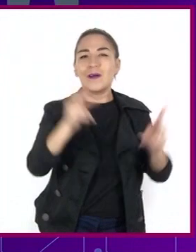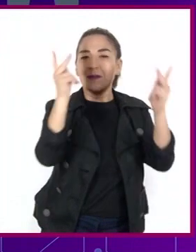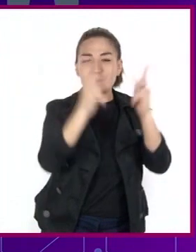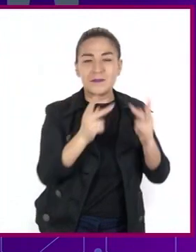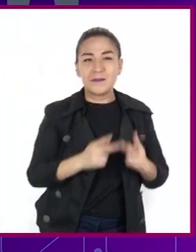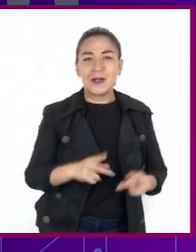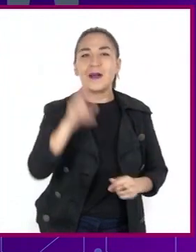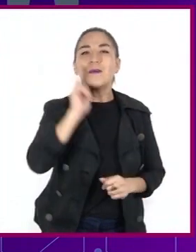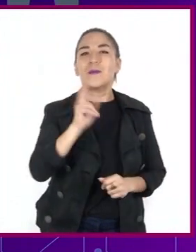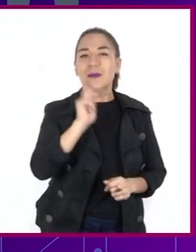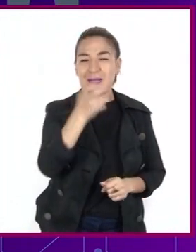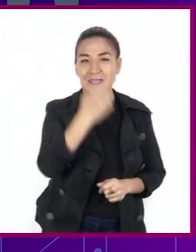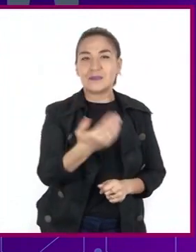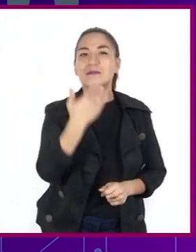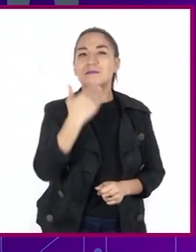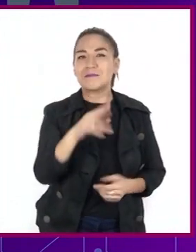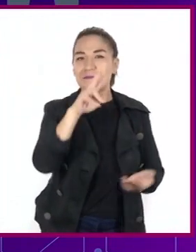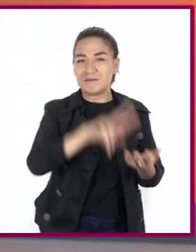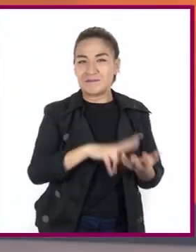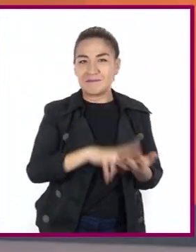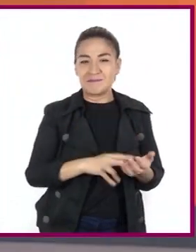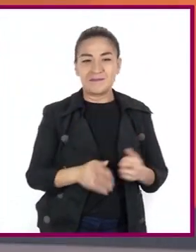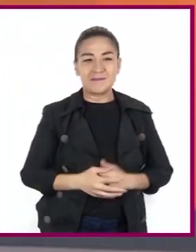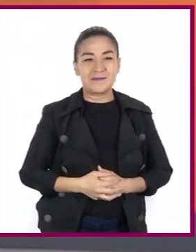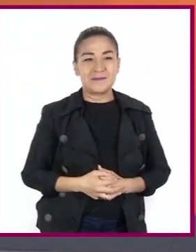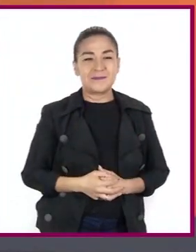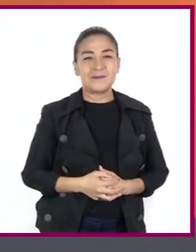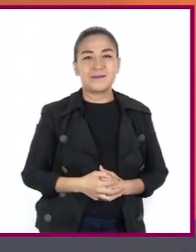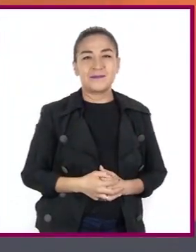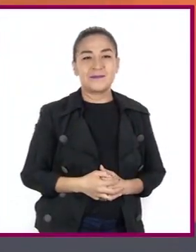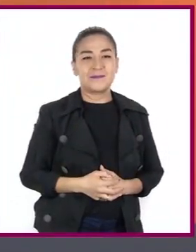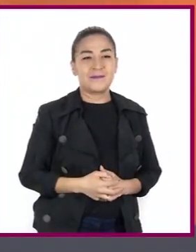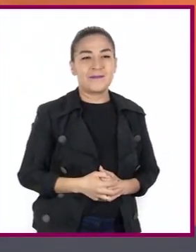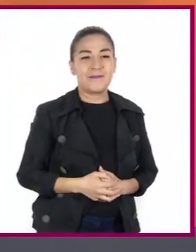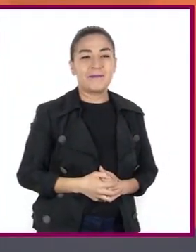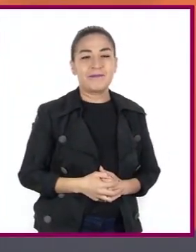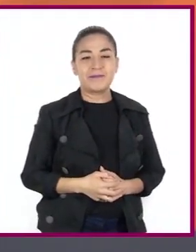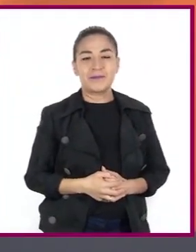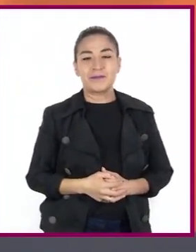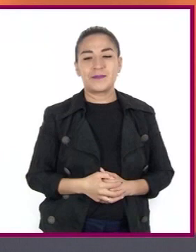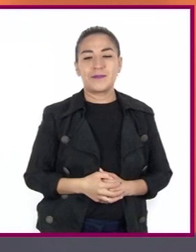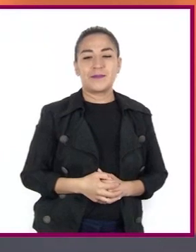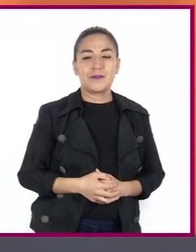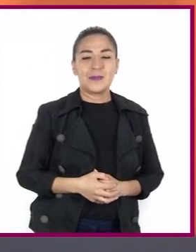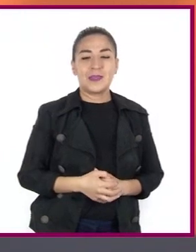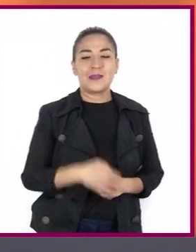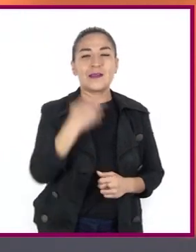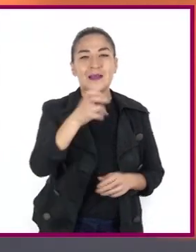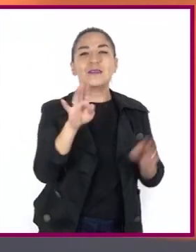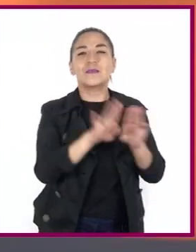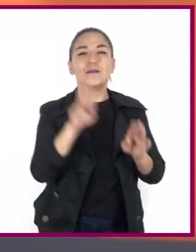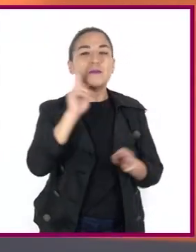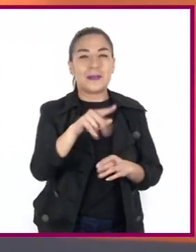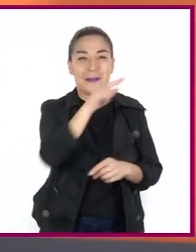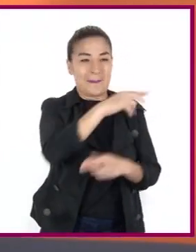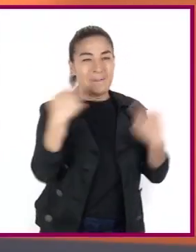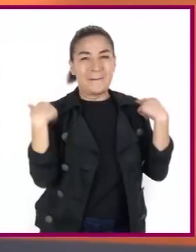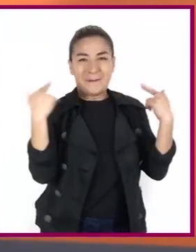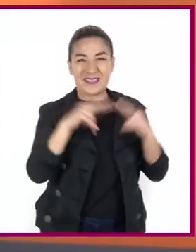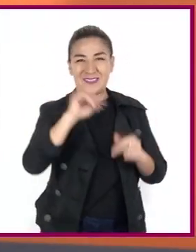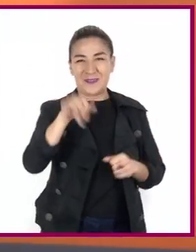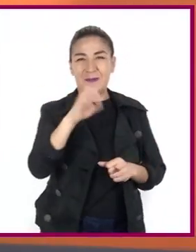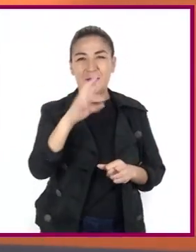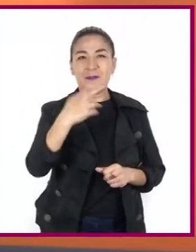estas expresiones algebraicas son equivalentes? Vamos a comprobar que las expresiones algebraicas que encontró el maestro Jorge